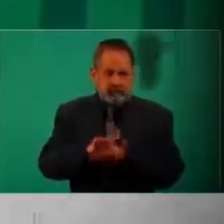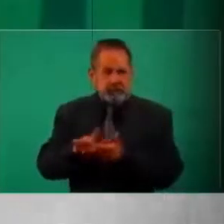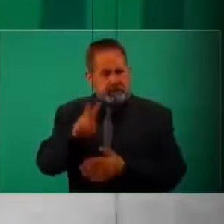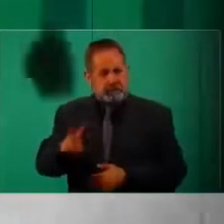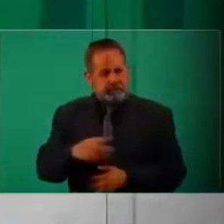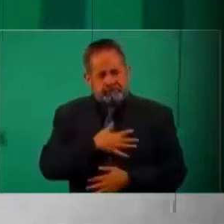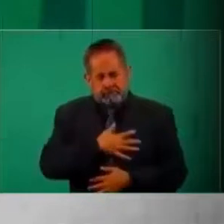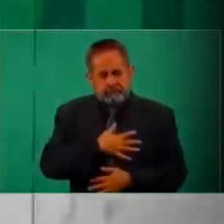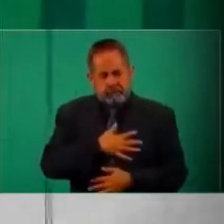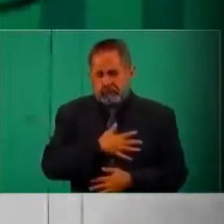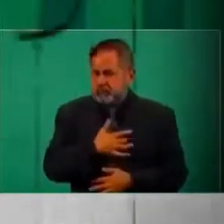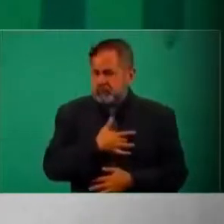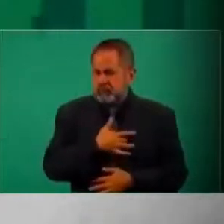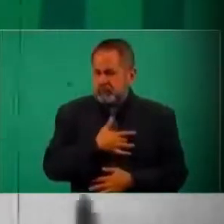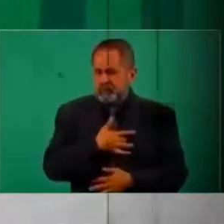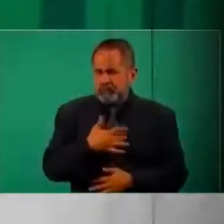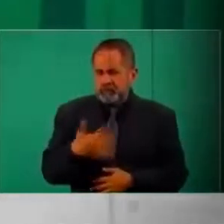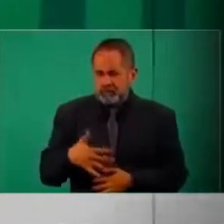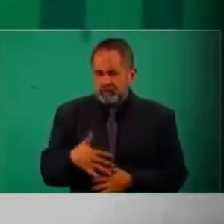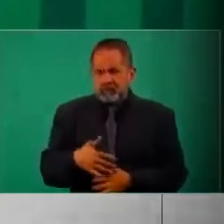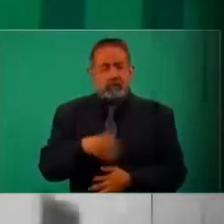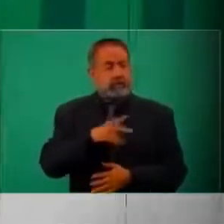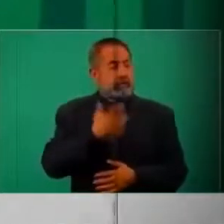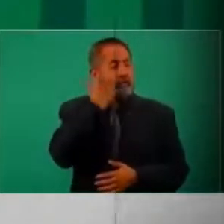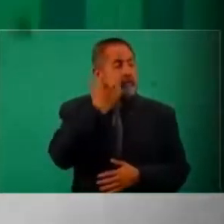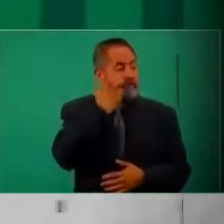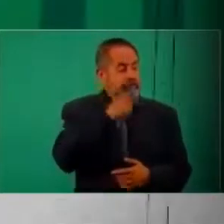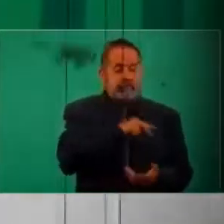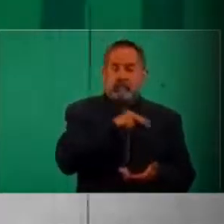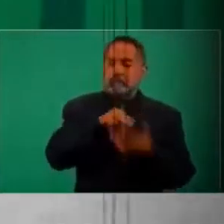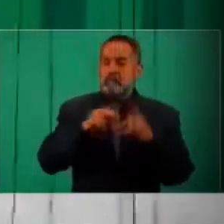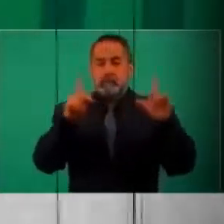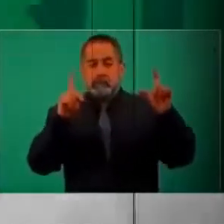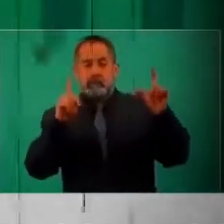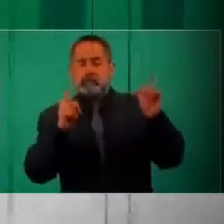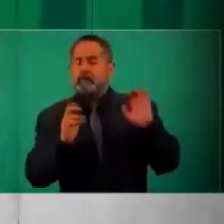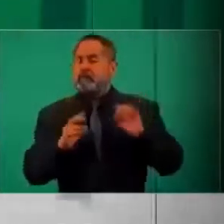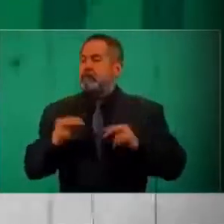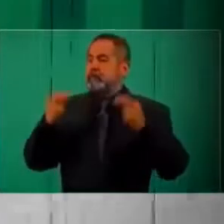duele mucho, pero esto no es de irse a tomar fotos.